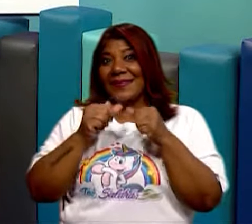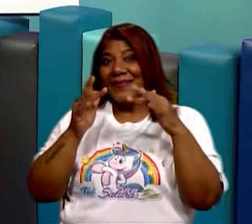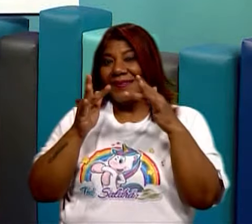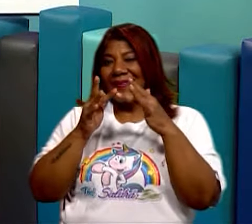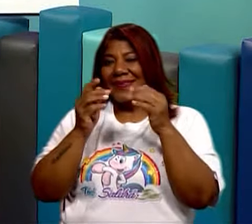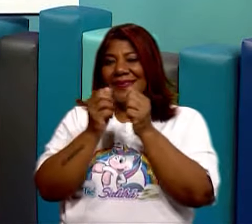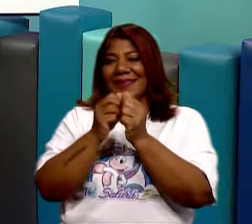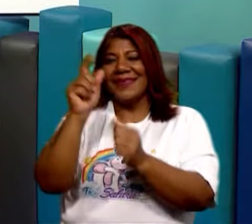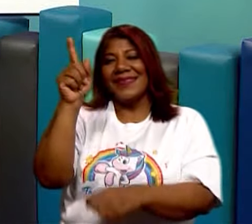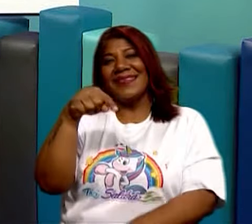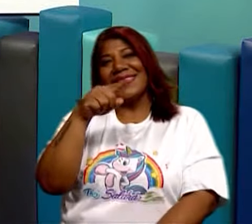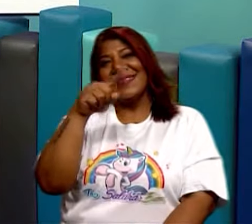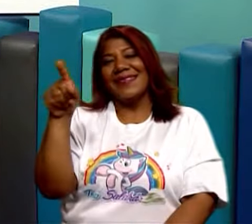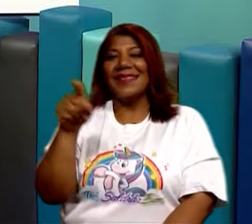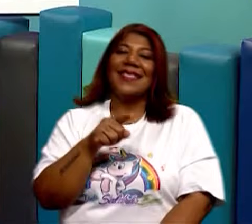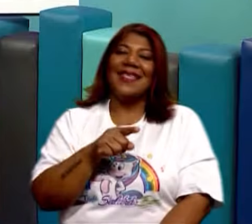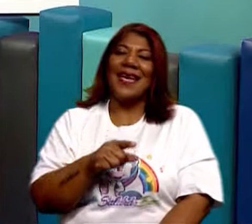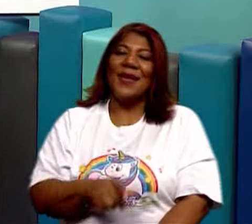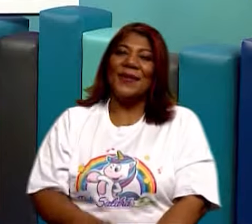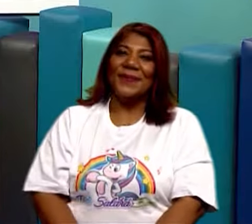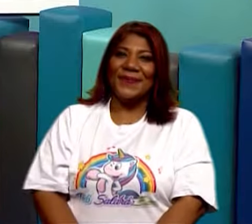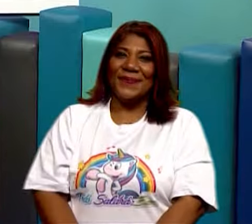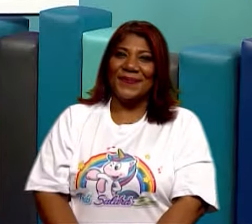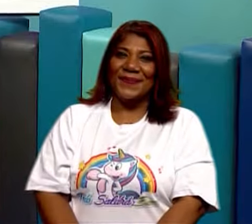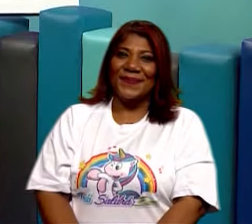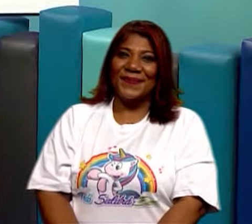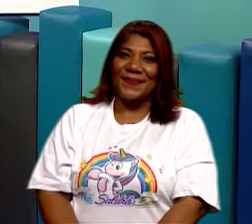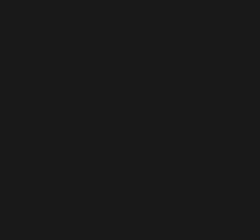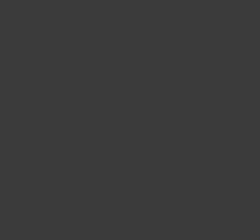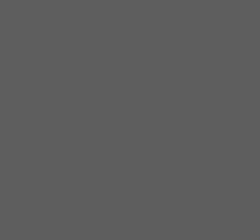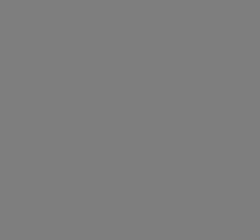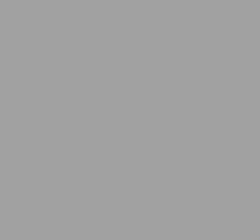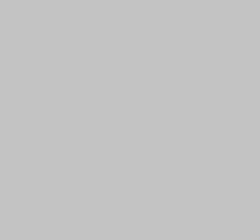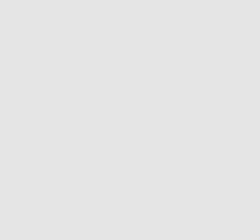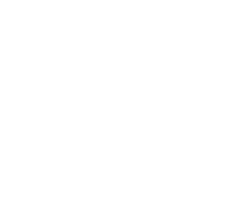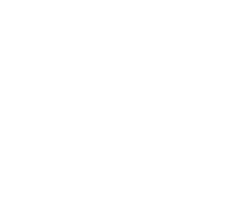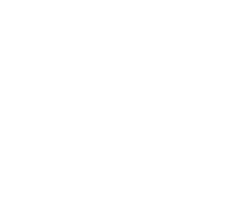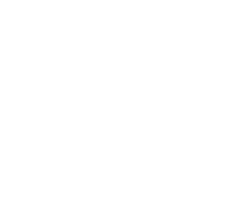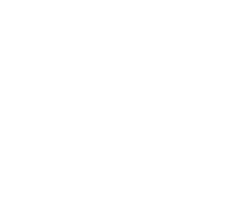Recuerda, conéctate con la estrella. ¡Nos vemos!